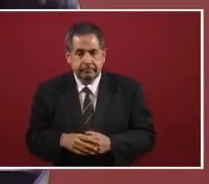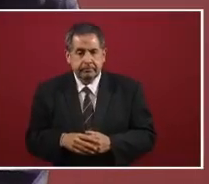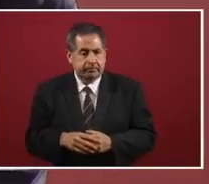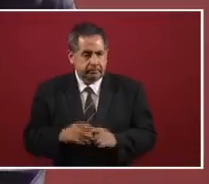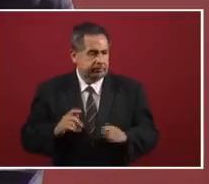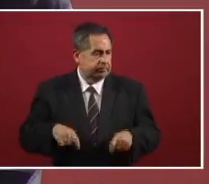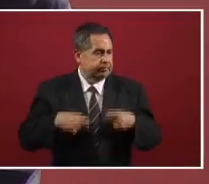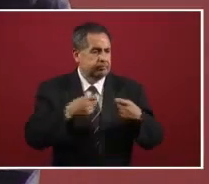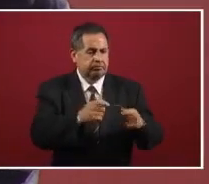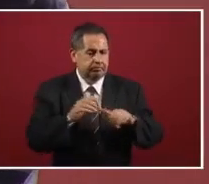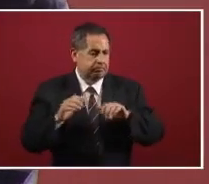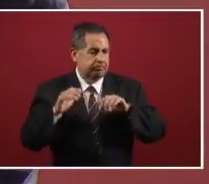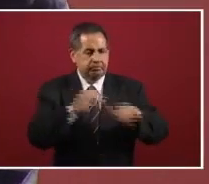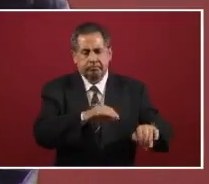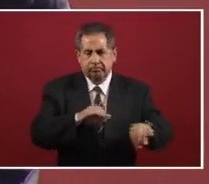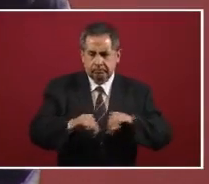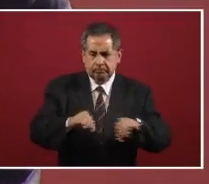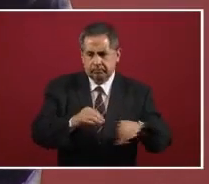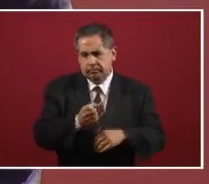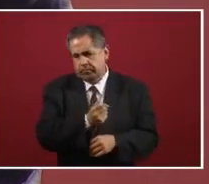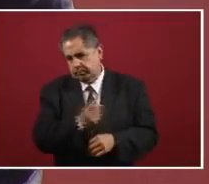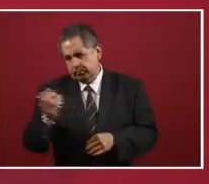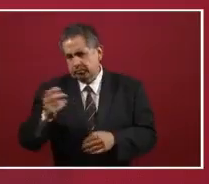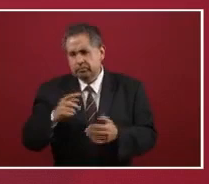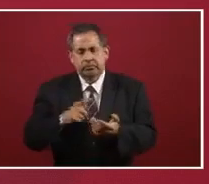emplear a muchos trabajadores